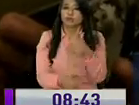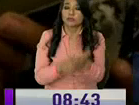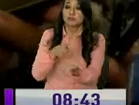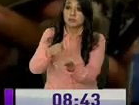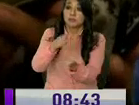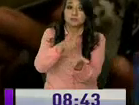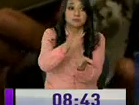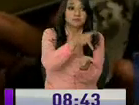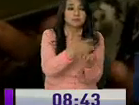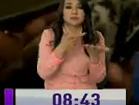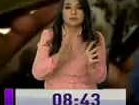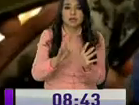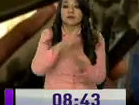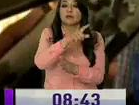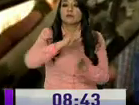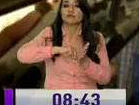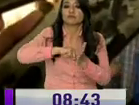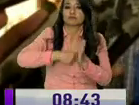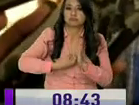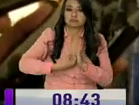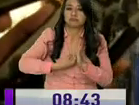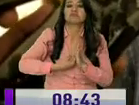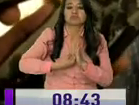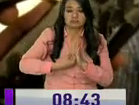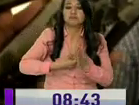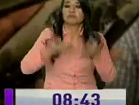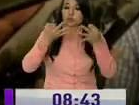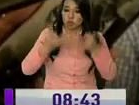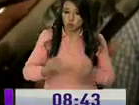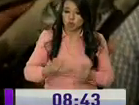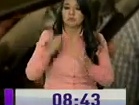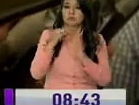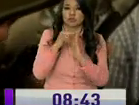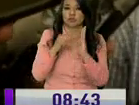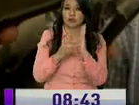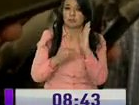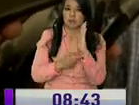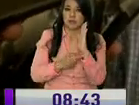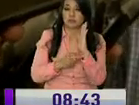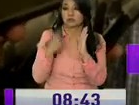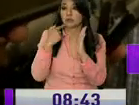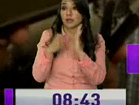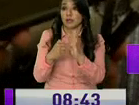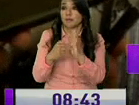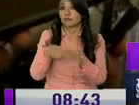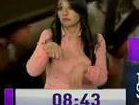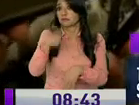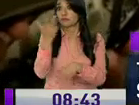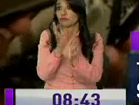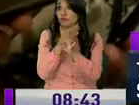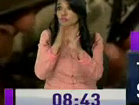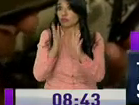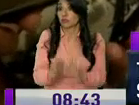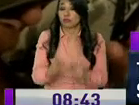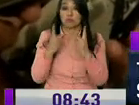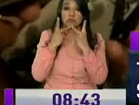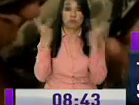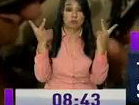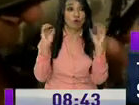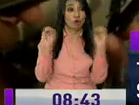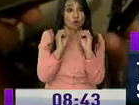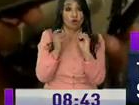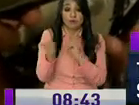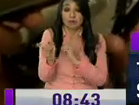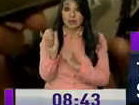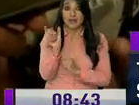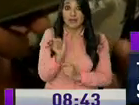con el contralor, estamos de acuerdo en que cumple todas las normativas de ley para evitar que cualquier funcionario público y que ninguna persona que reciba la